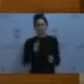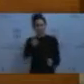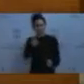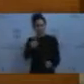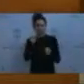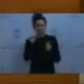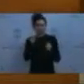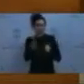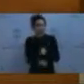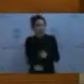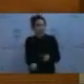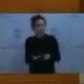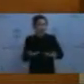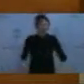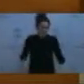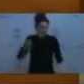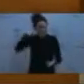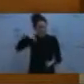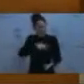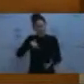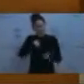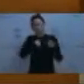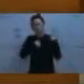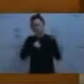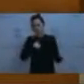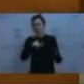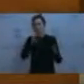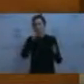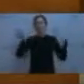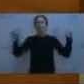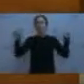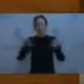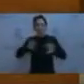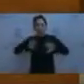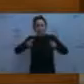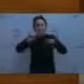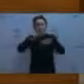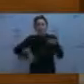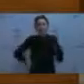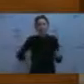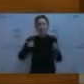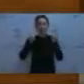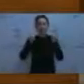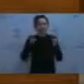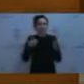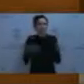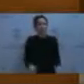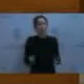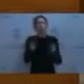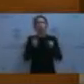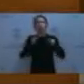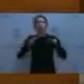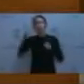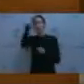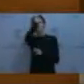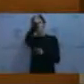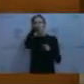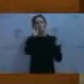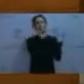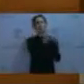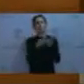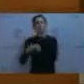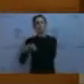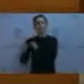Todos conocemos y sabemos, a través de los medios de comunicación social, las posturas que los diversos grupos